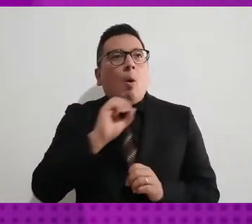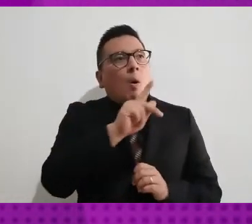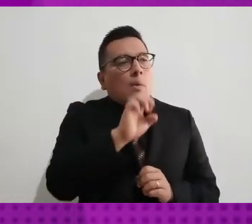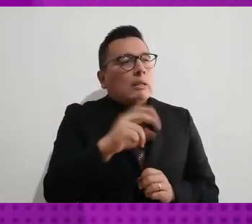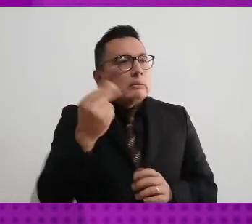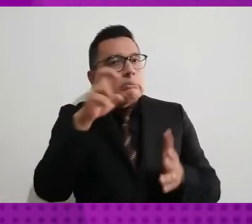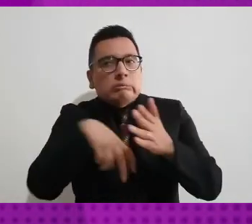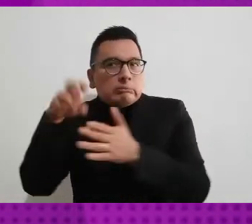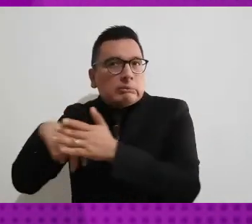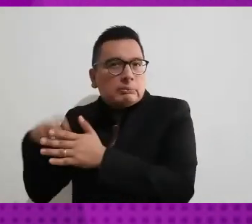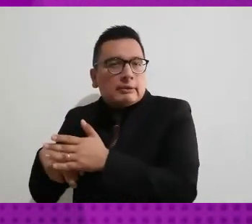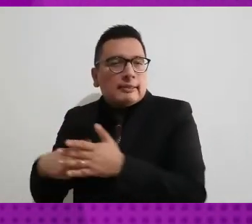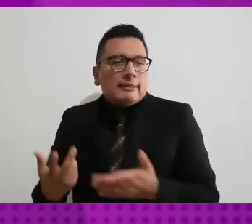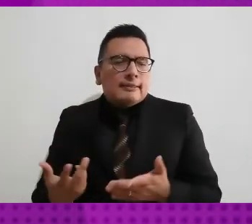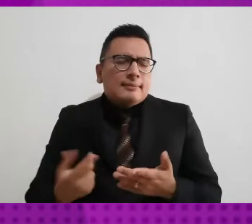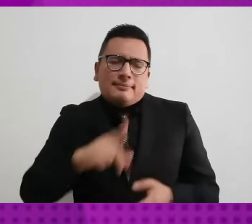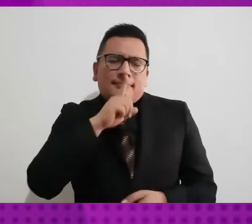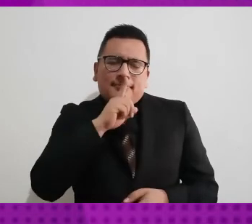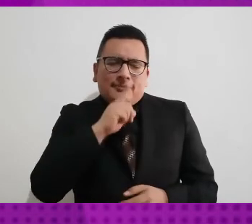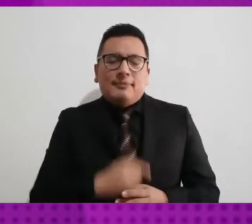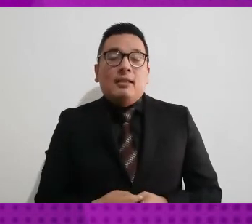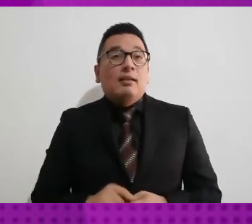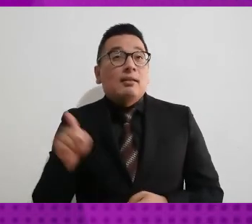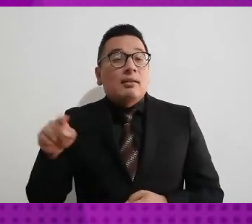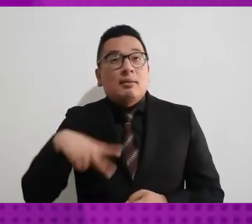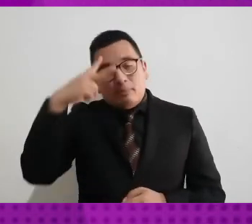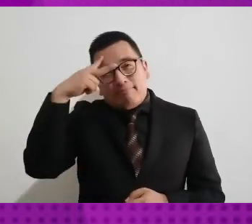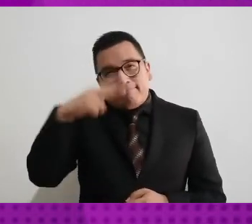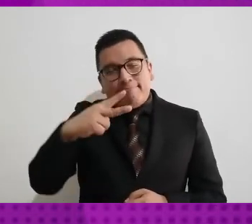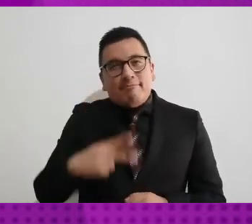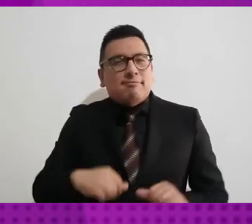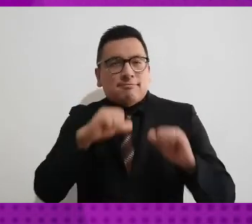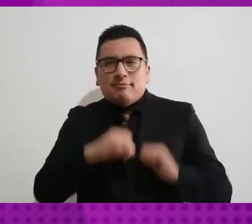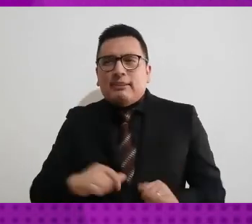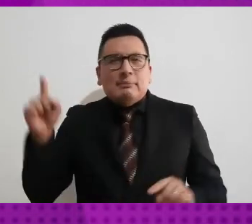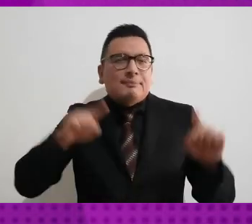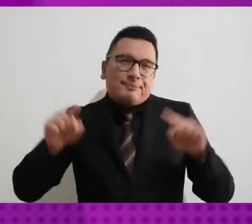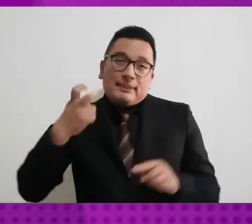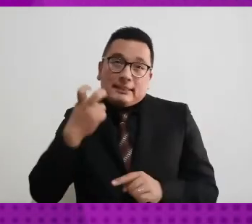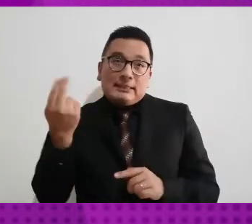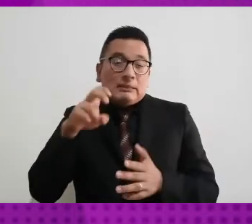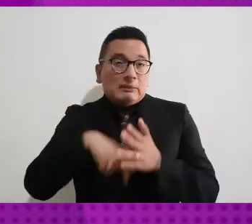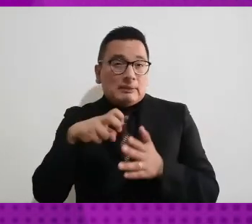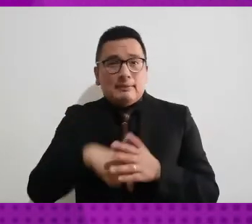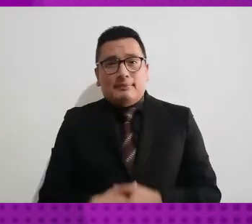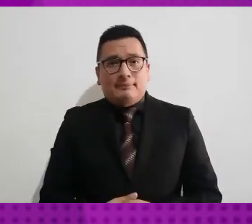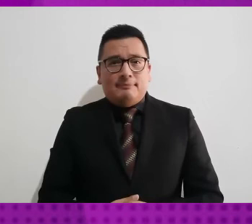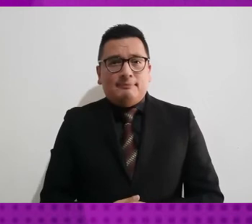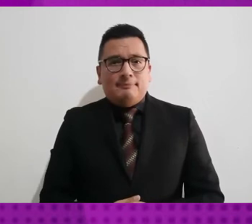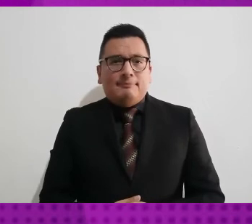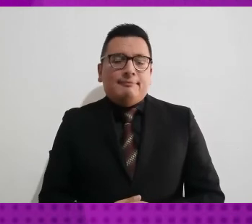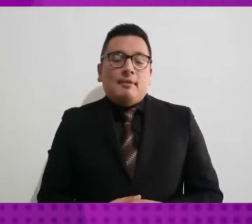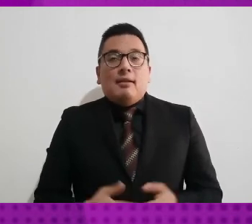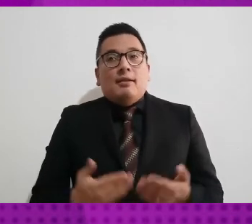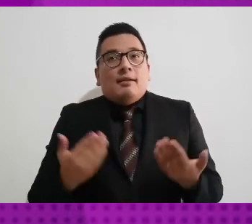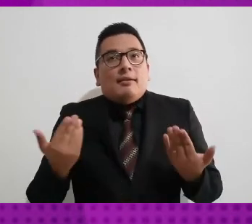y hacia allá tendríamos que orientar, me parece, las garantías y el eje de la discusión. Ahora bien,